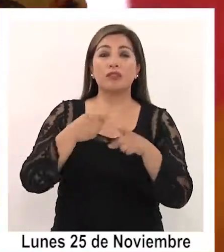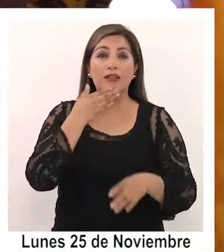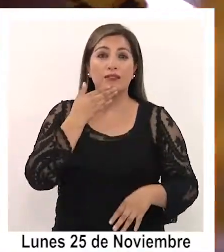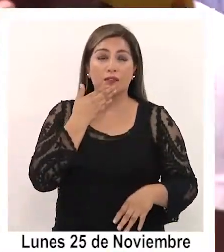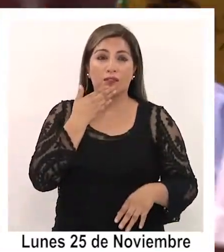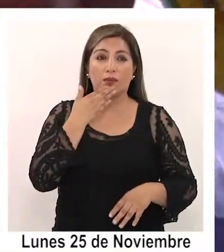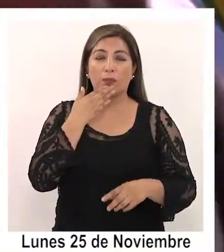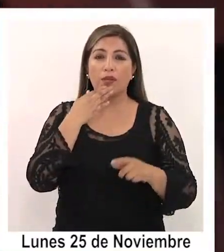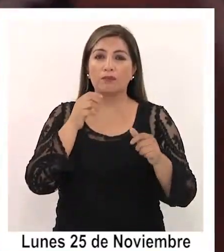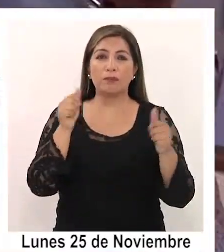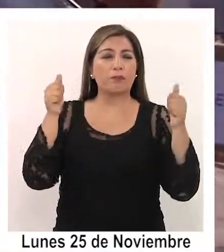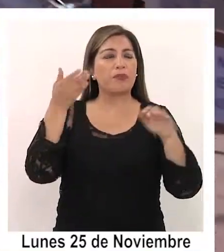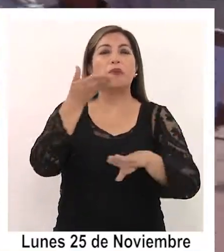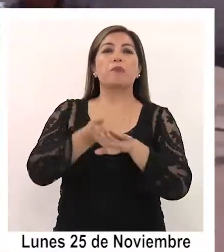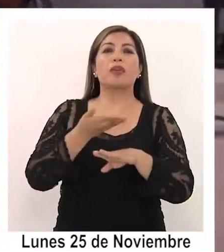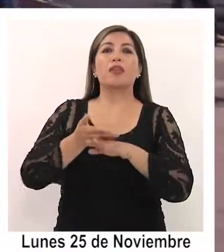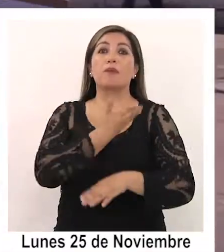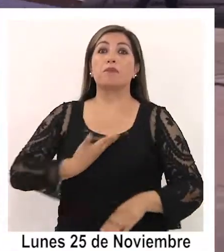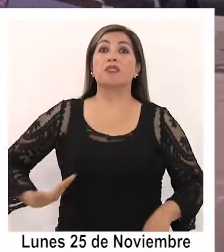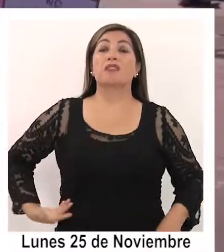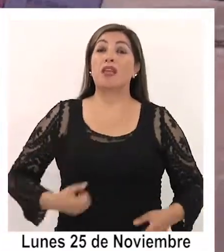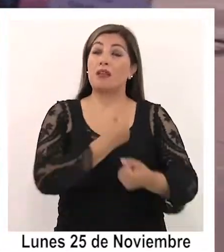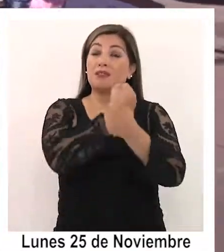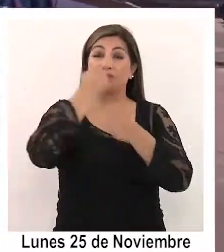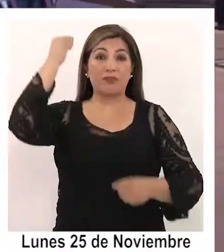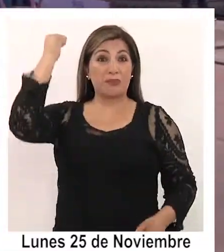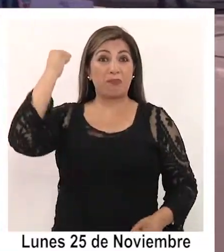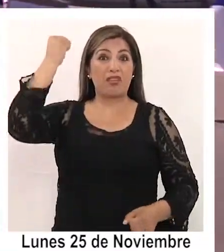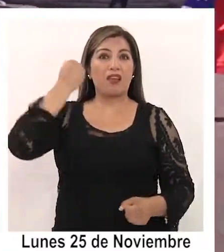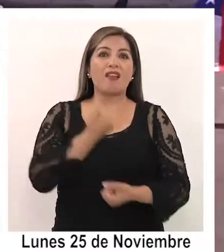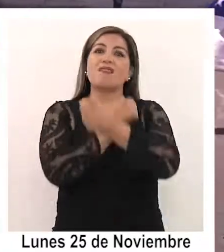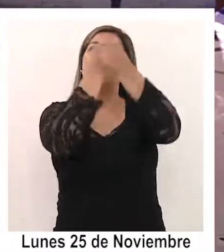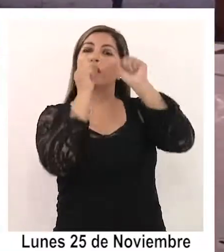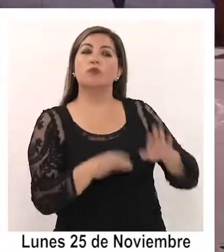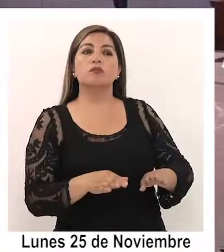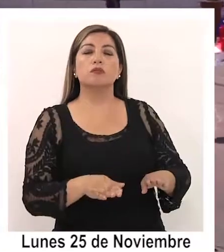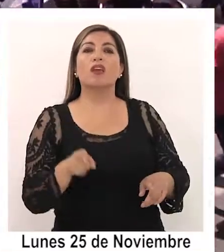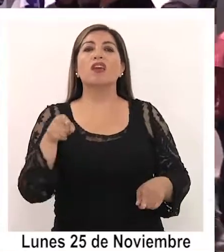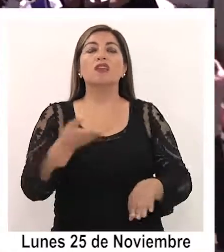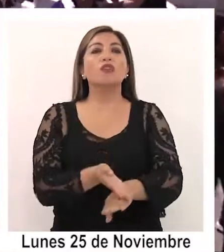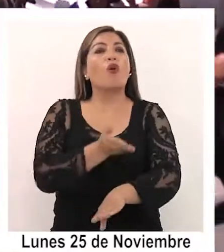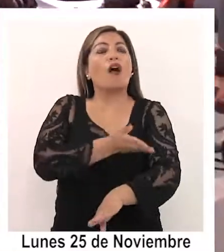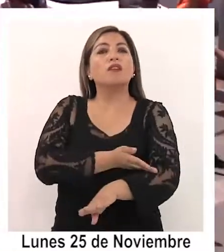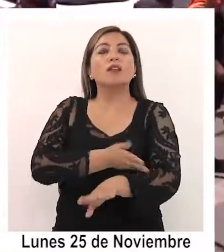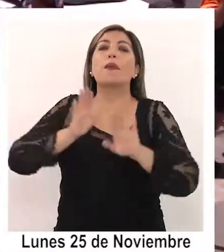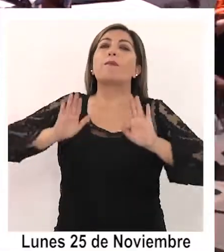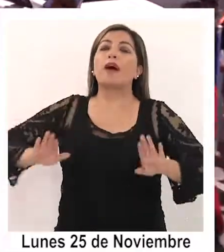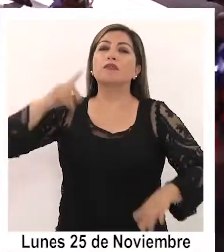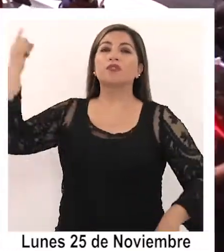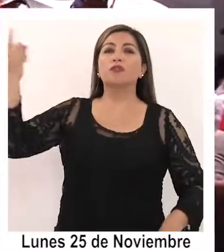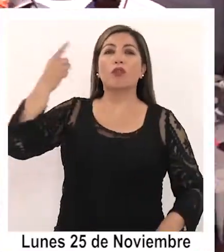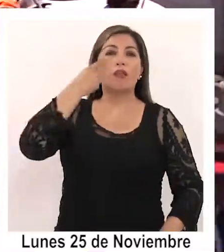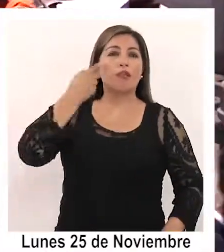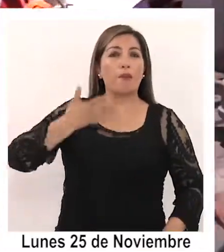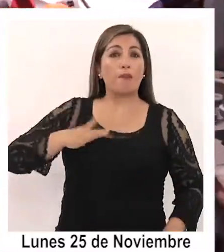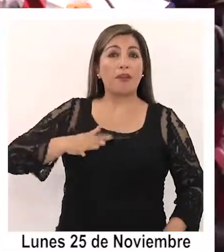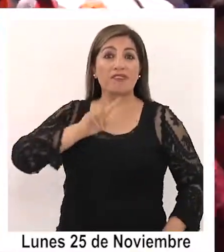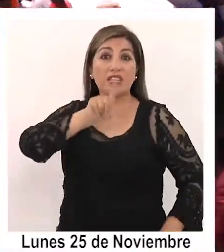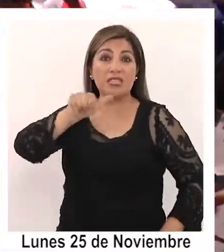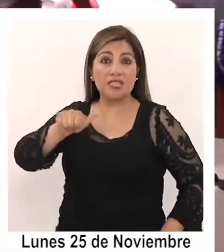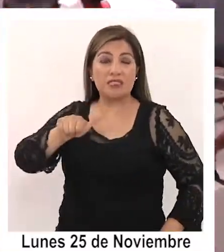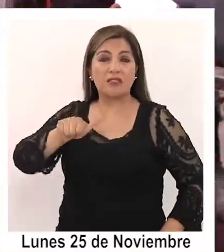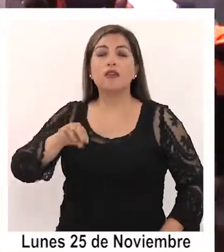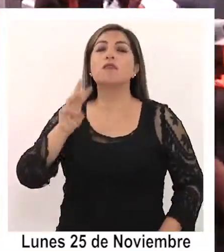incluyendo frases pidiendo la renuncia del presidente Piñera. Esta movilización es previa al paro nacional del martes 26